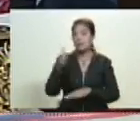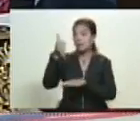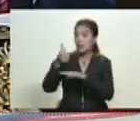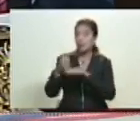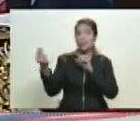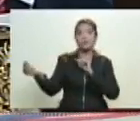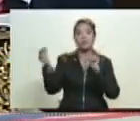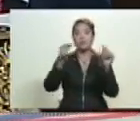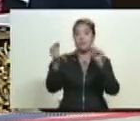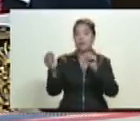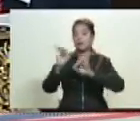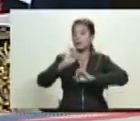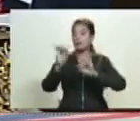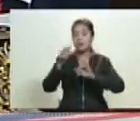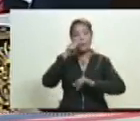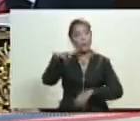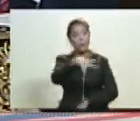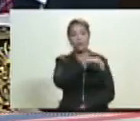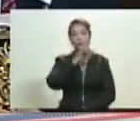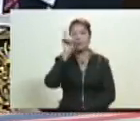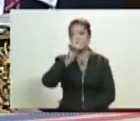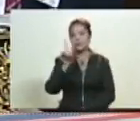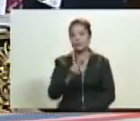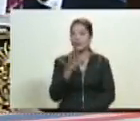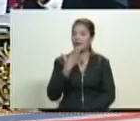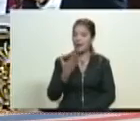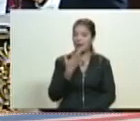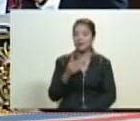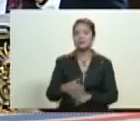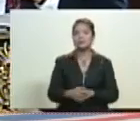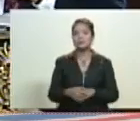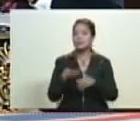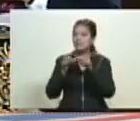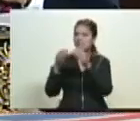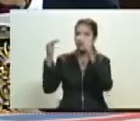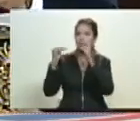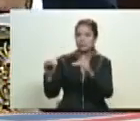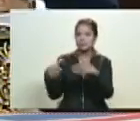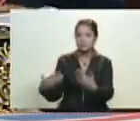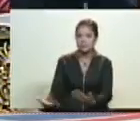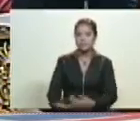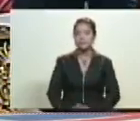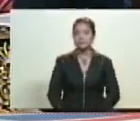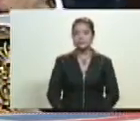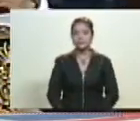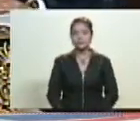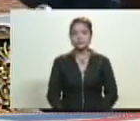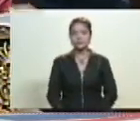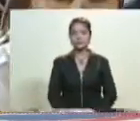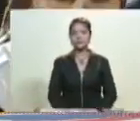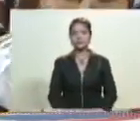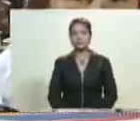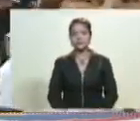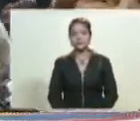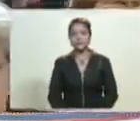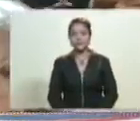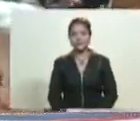de debate, es todo, pueblo de Venezuela. Gracias. Siguiente punto. Estamos listos.